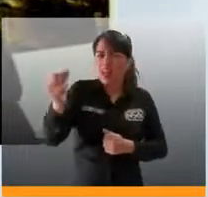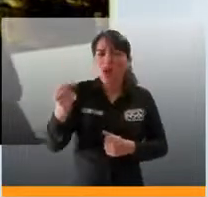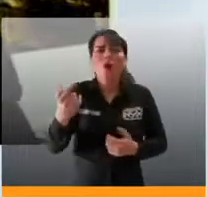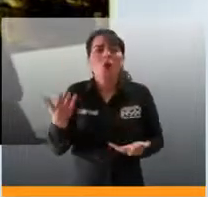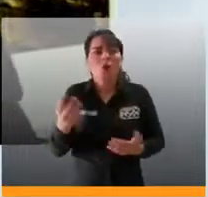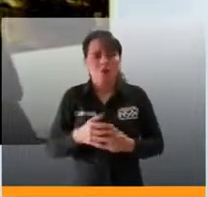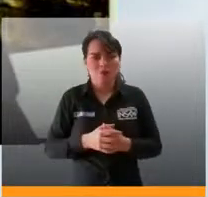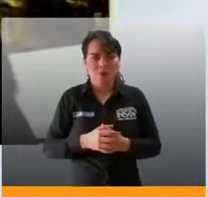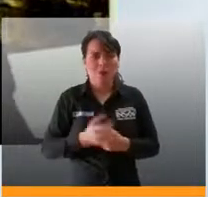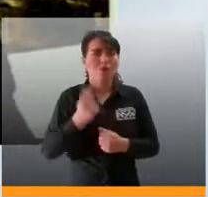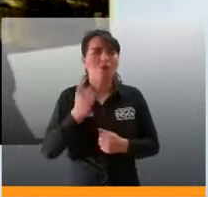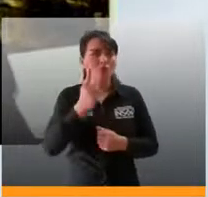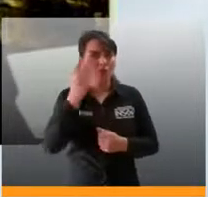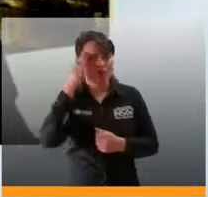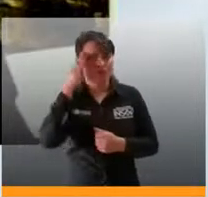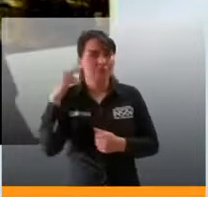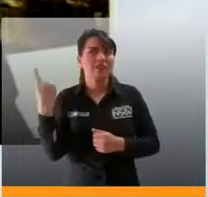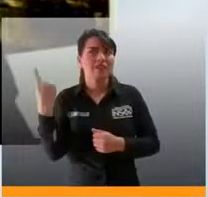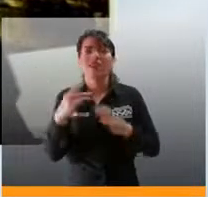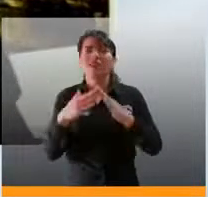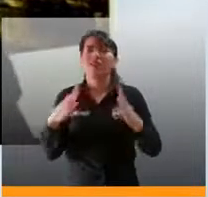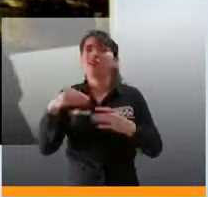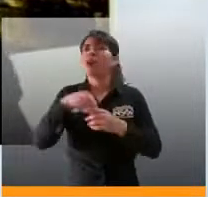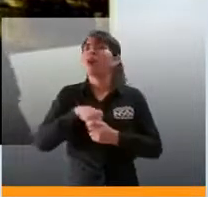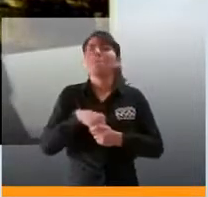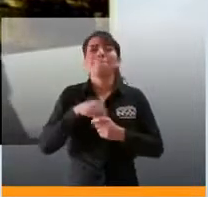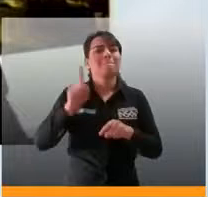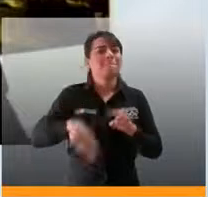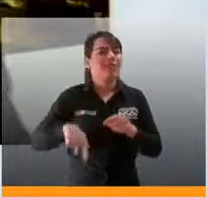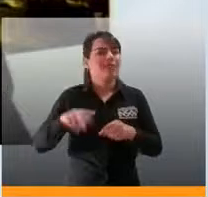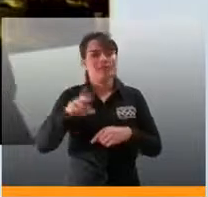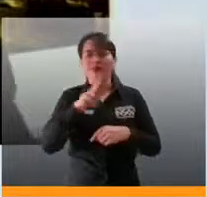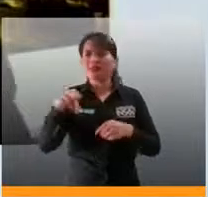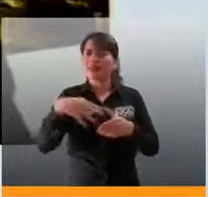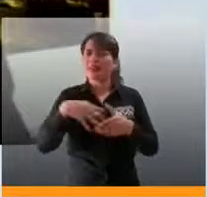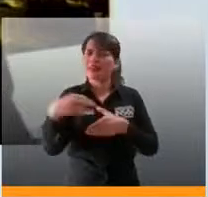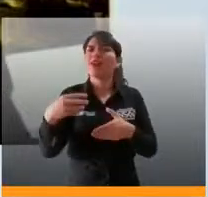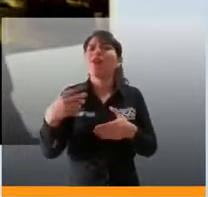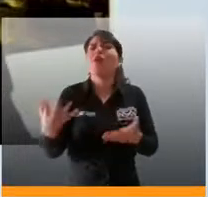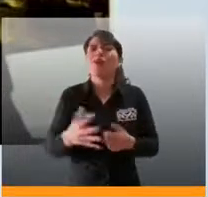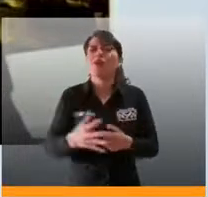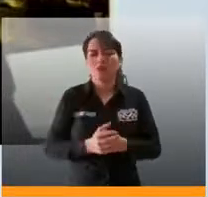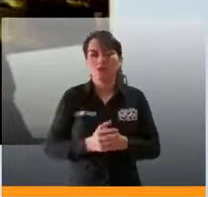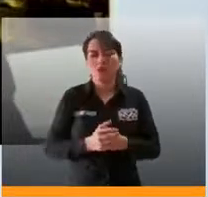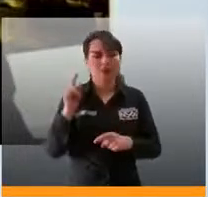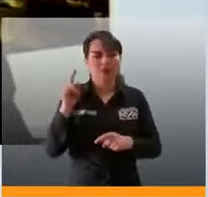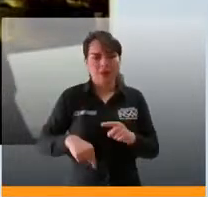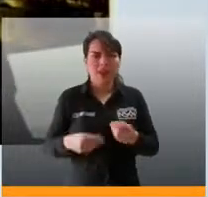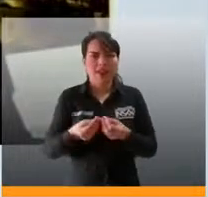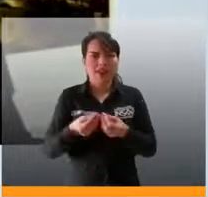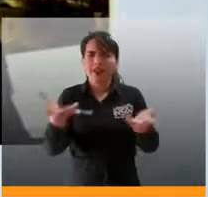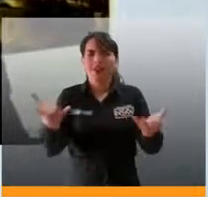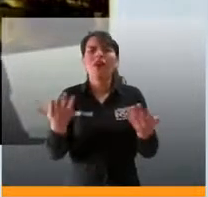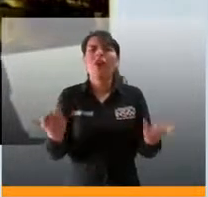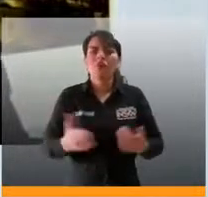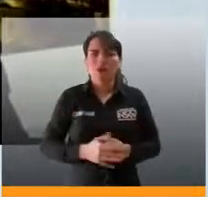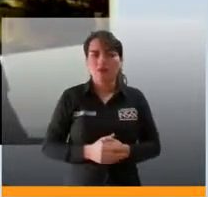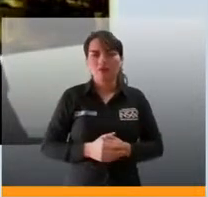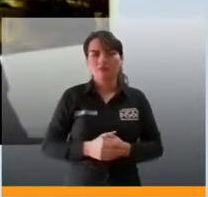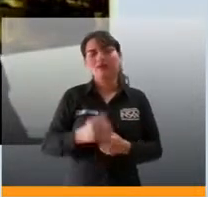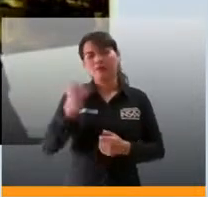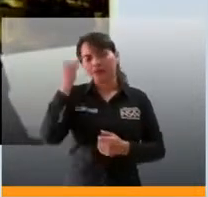una pandemia y estamos en una pandemia y estábamos en situación de aislamiento obligatorio. Entonces, lo que hicimos